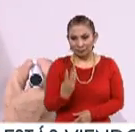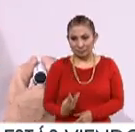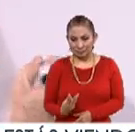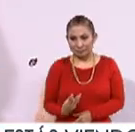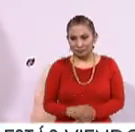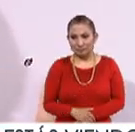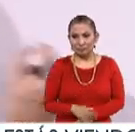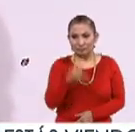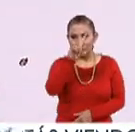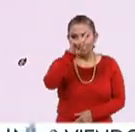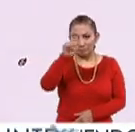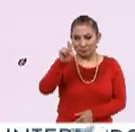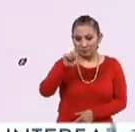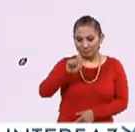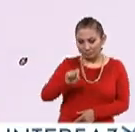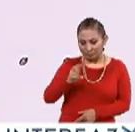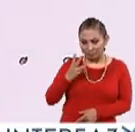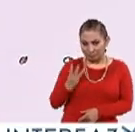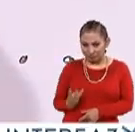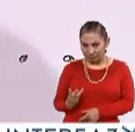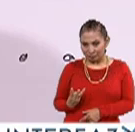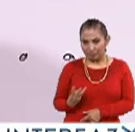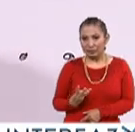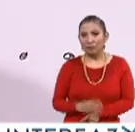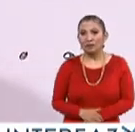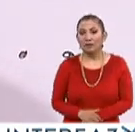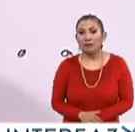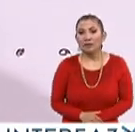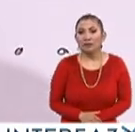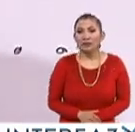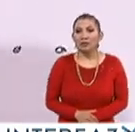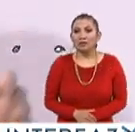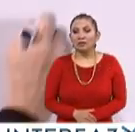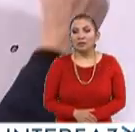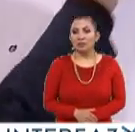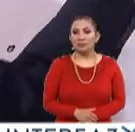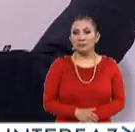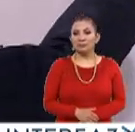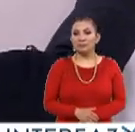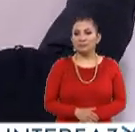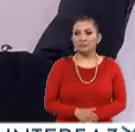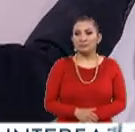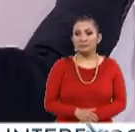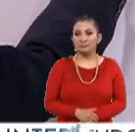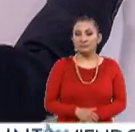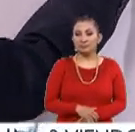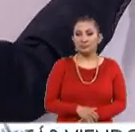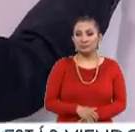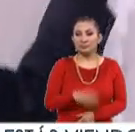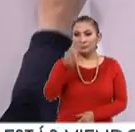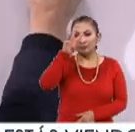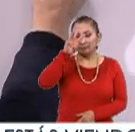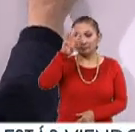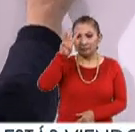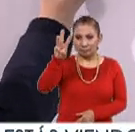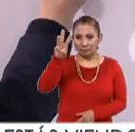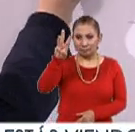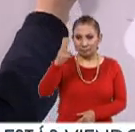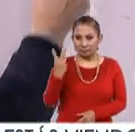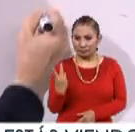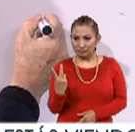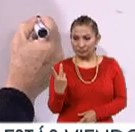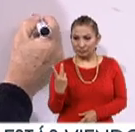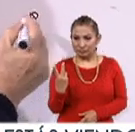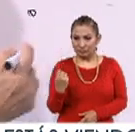3. Es el 123, ¿no? Y voy a poner el 321. 3,